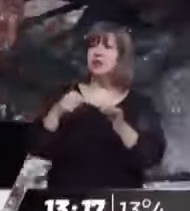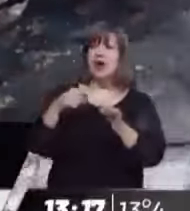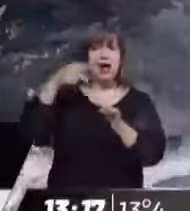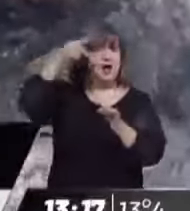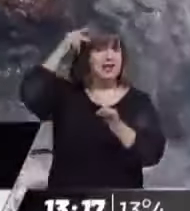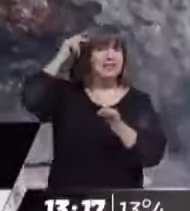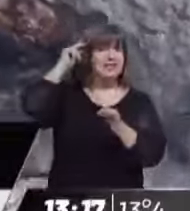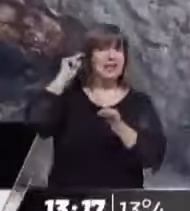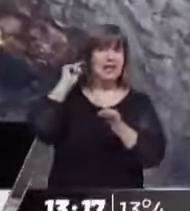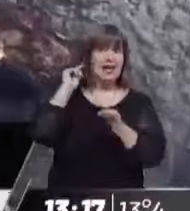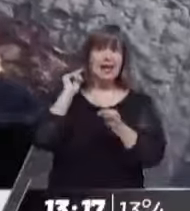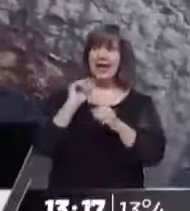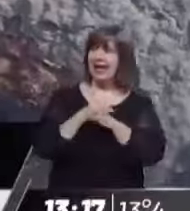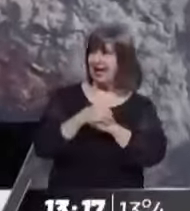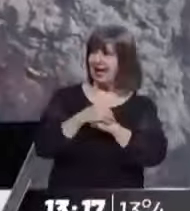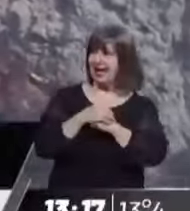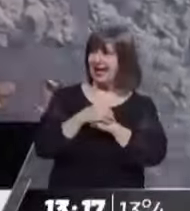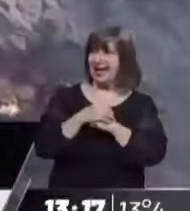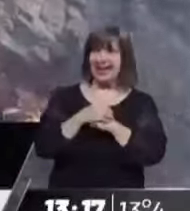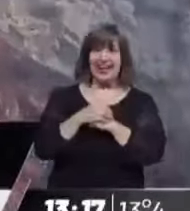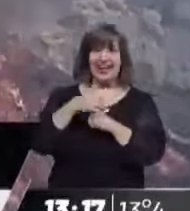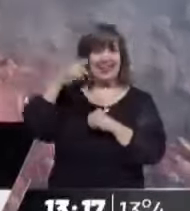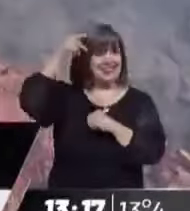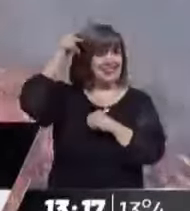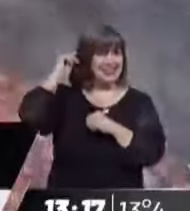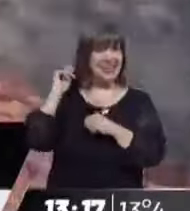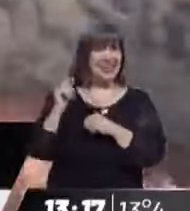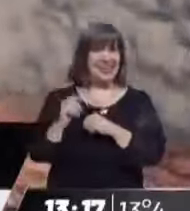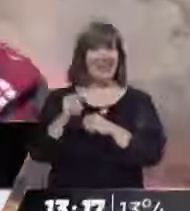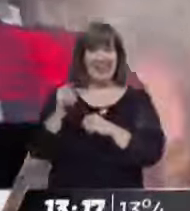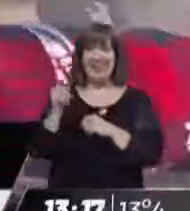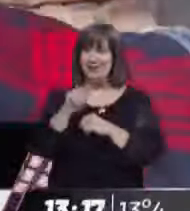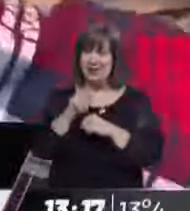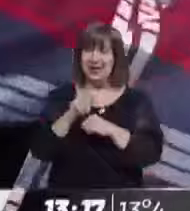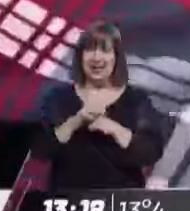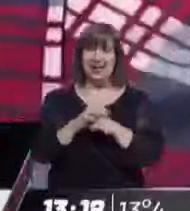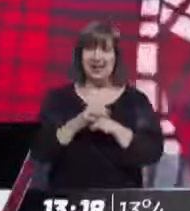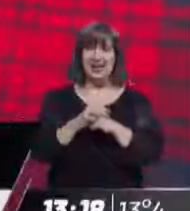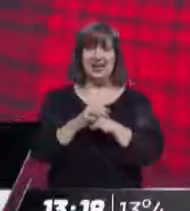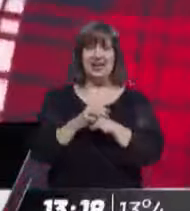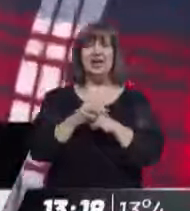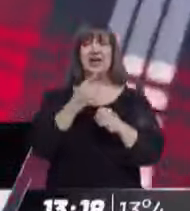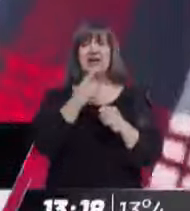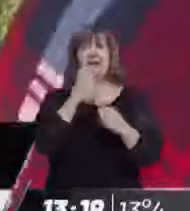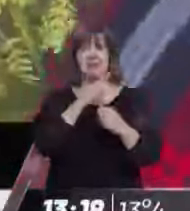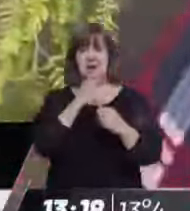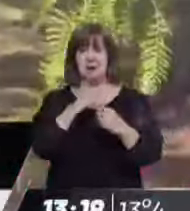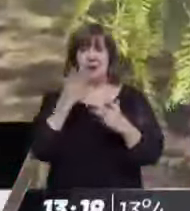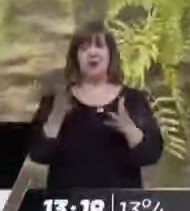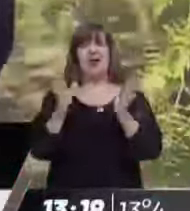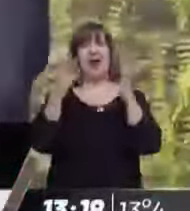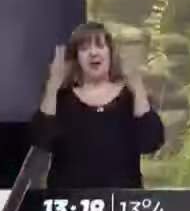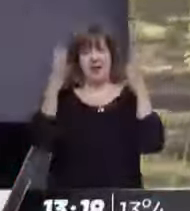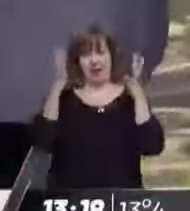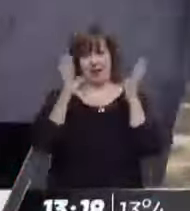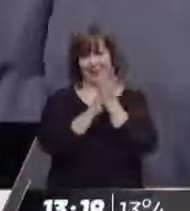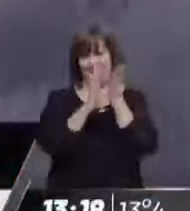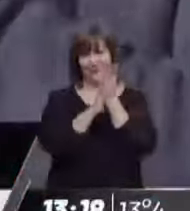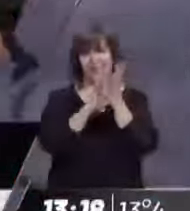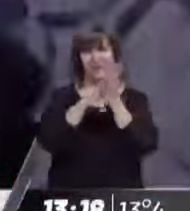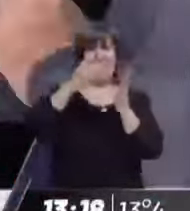Chile. Un chileno haciéndole asado a los mendocinos. Aprendan ustedes. Y convivencia River y Boca. Qué este buena pinta. Para